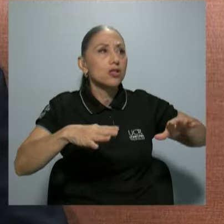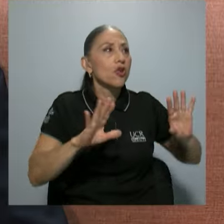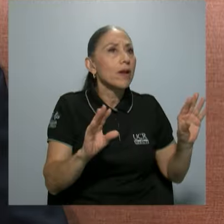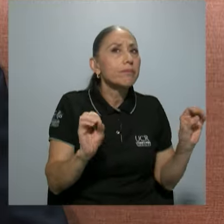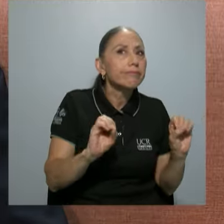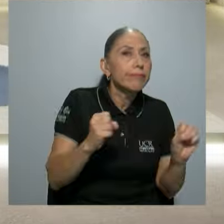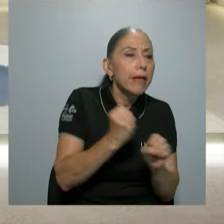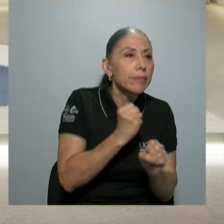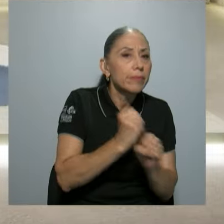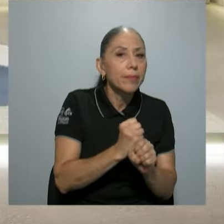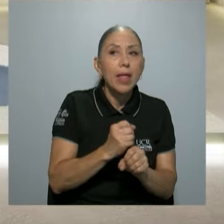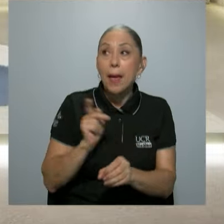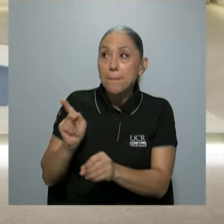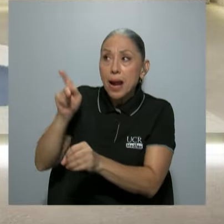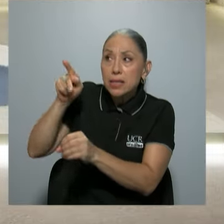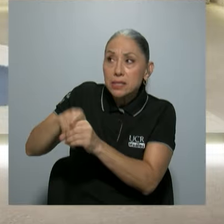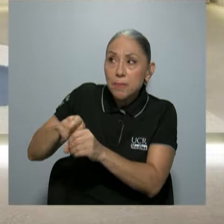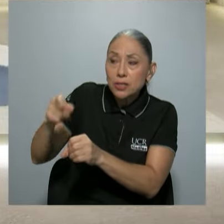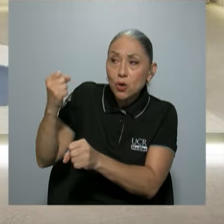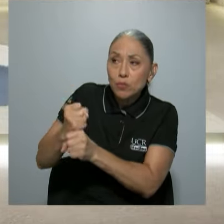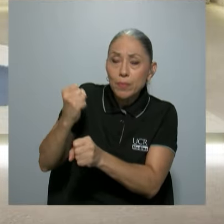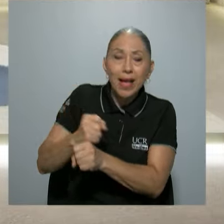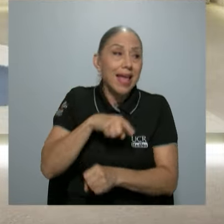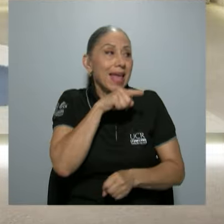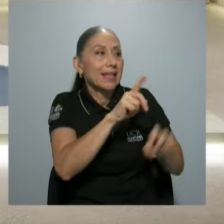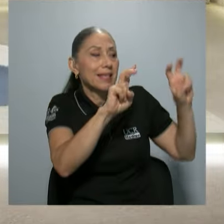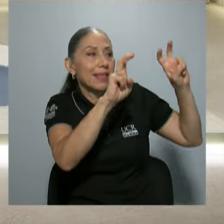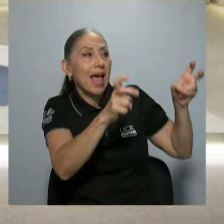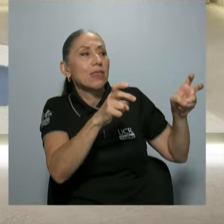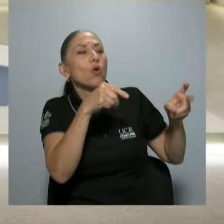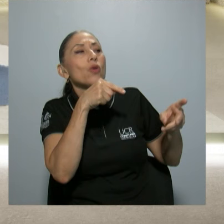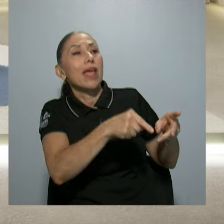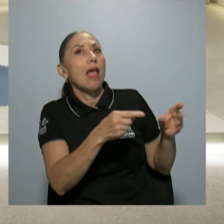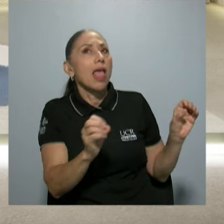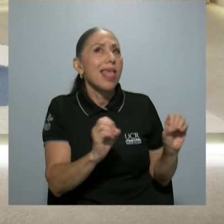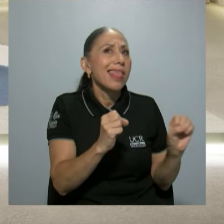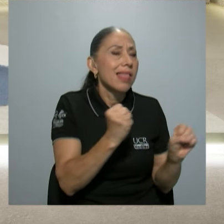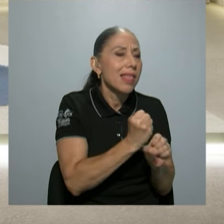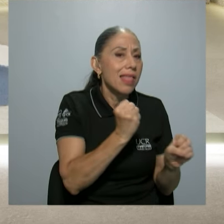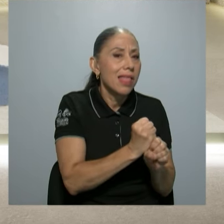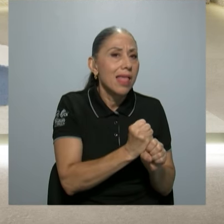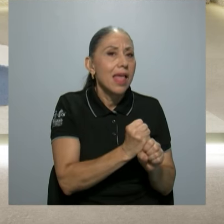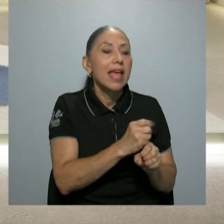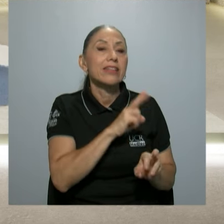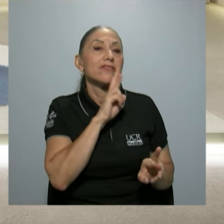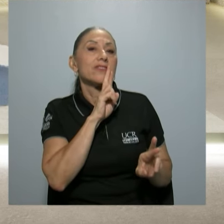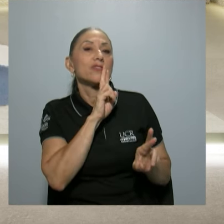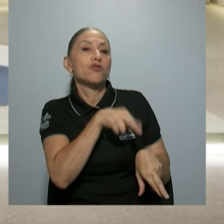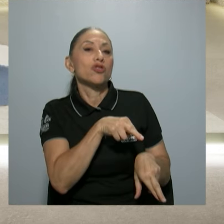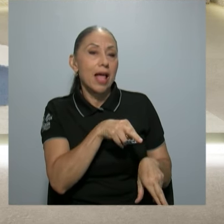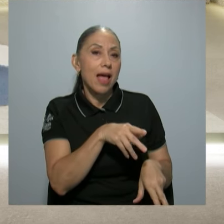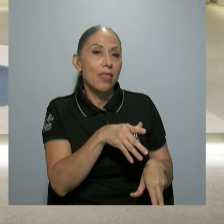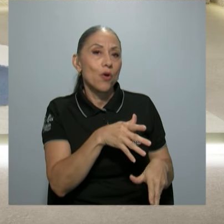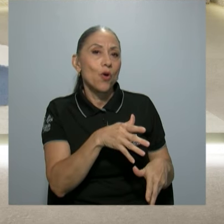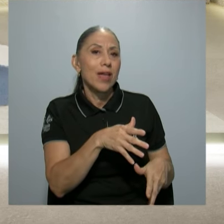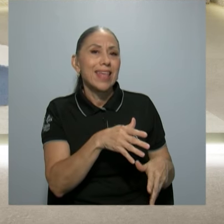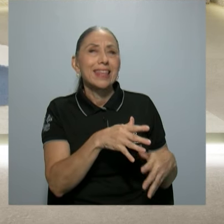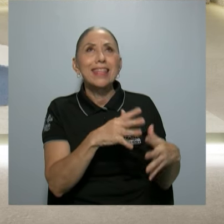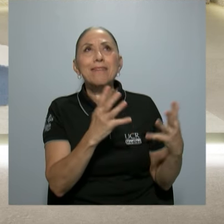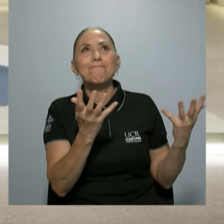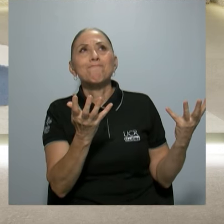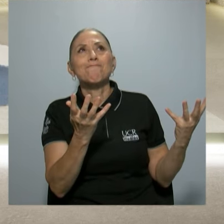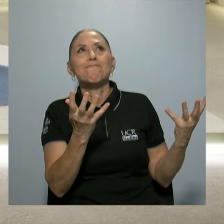la participación en la fuerza laboral, es consecuencia de el derrumbe, la